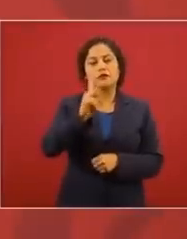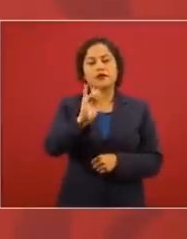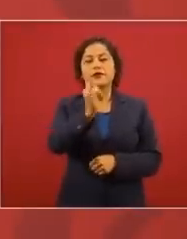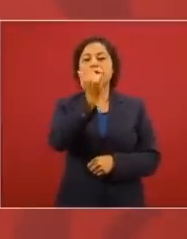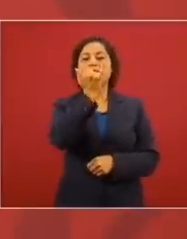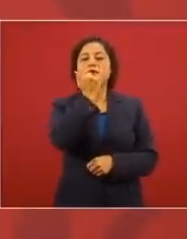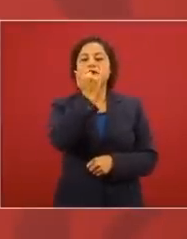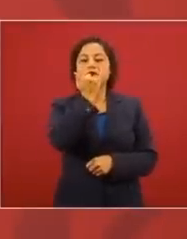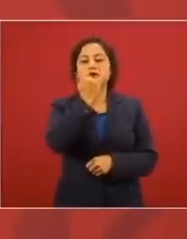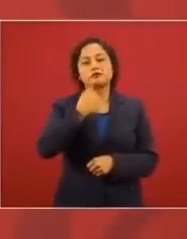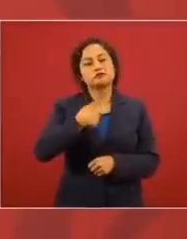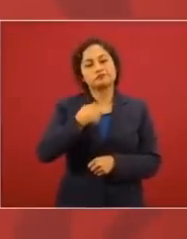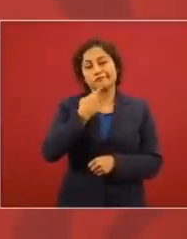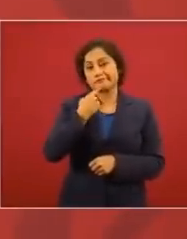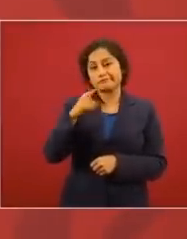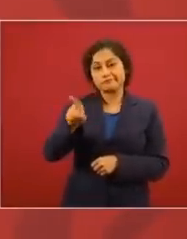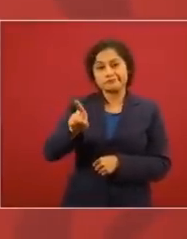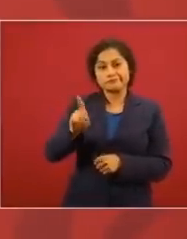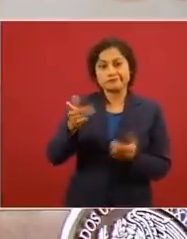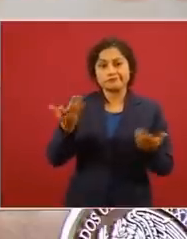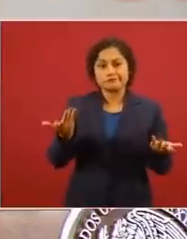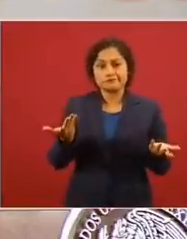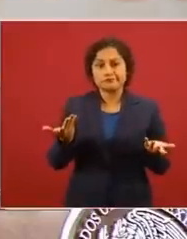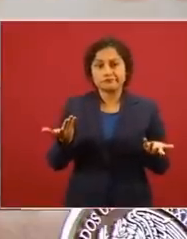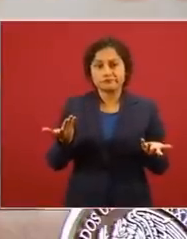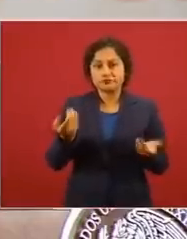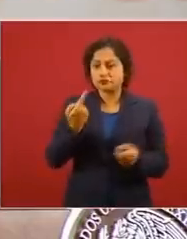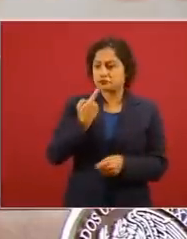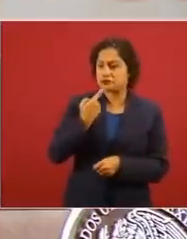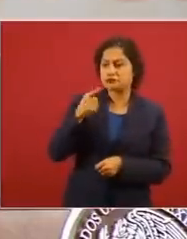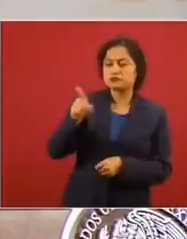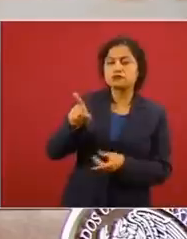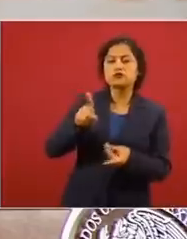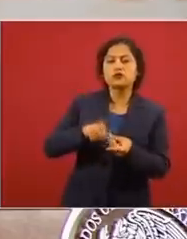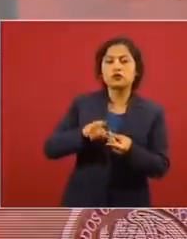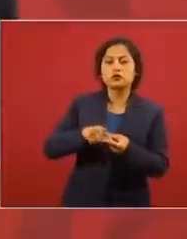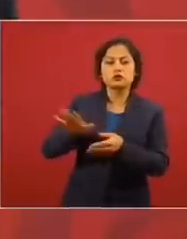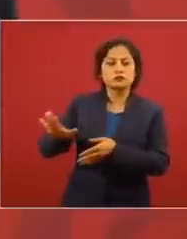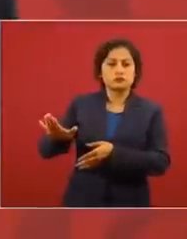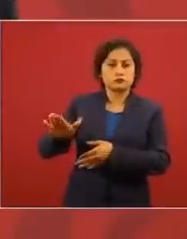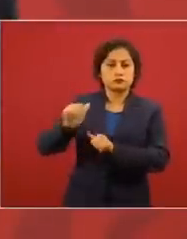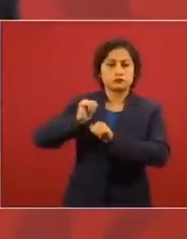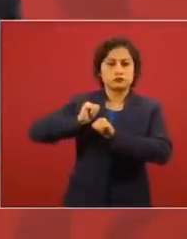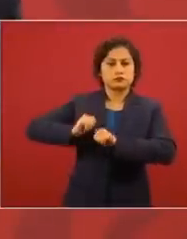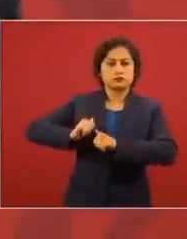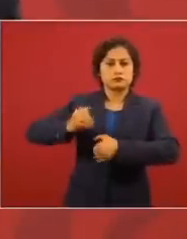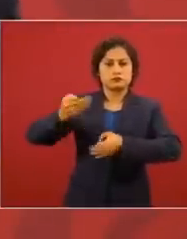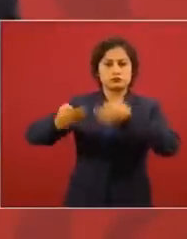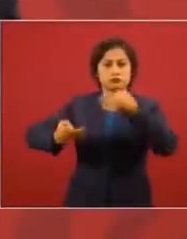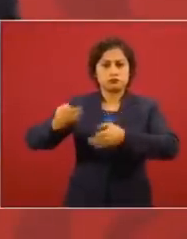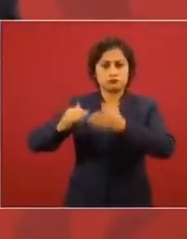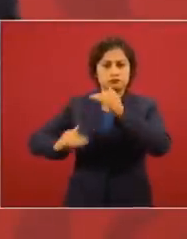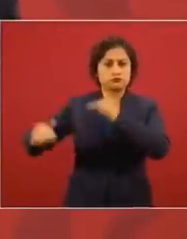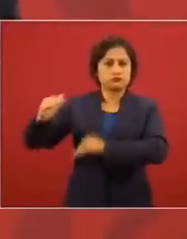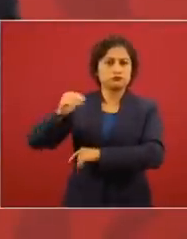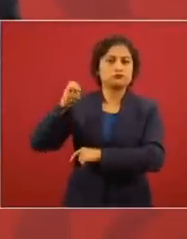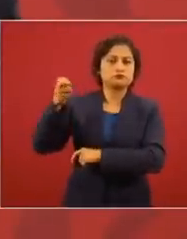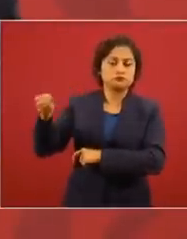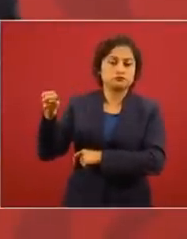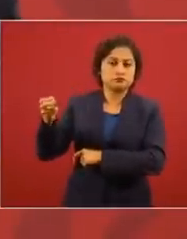a la instancia superior nuestra queja que sería el tribunal